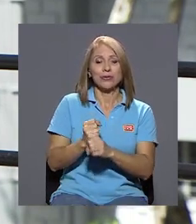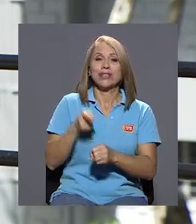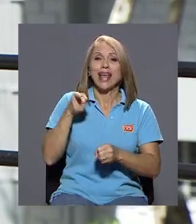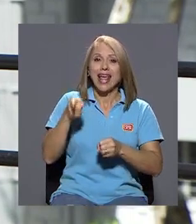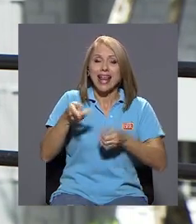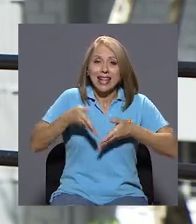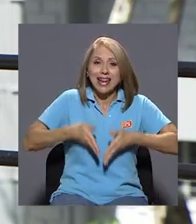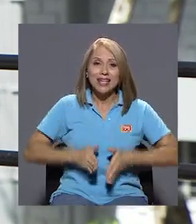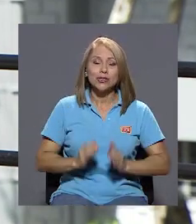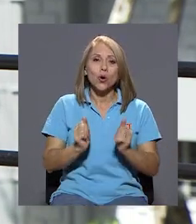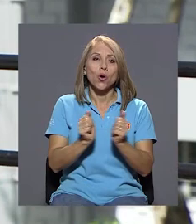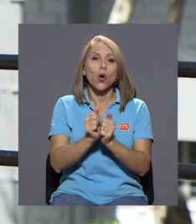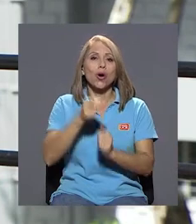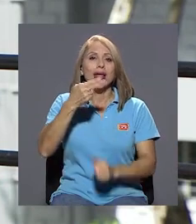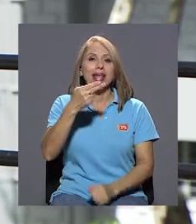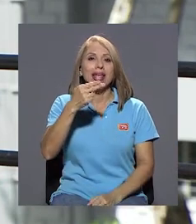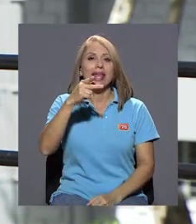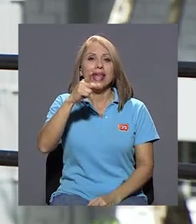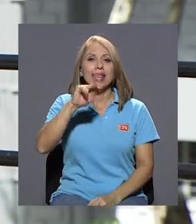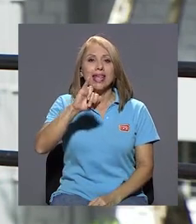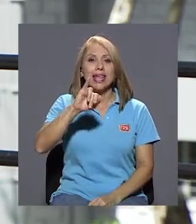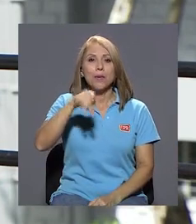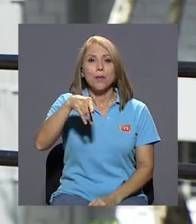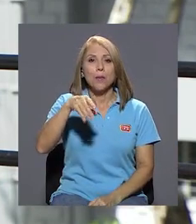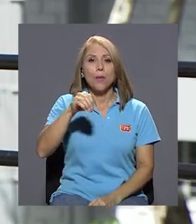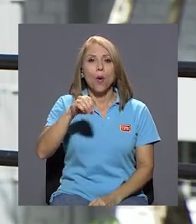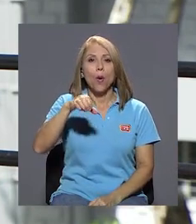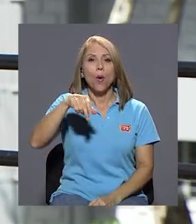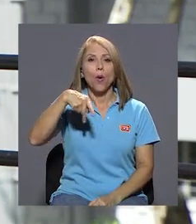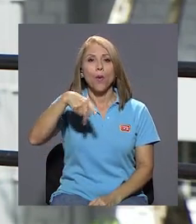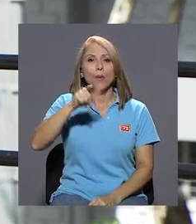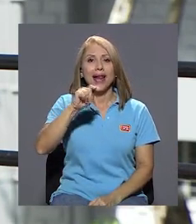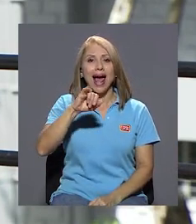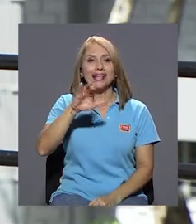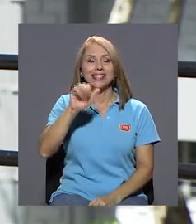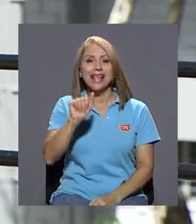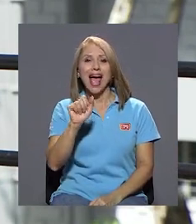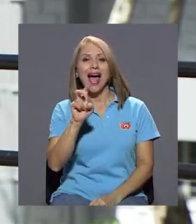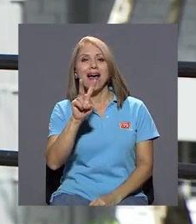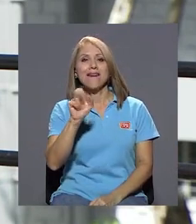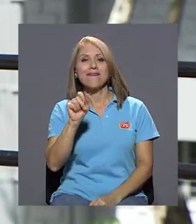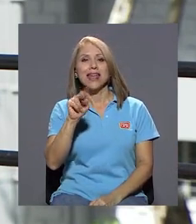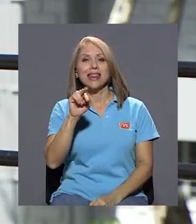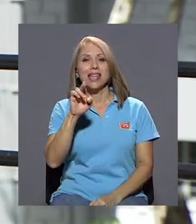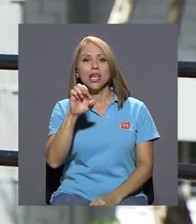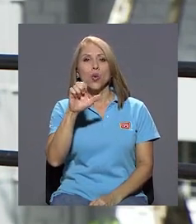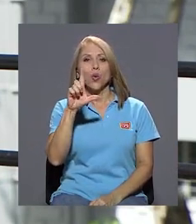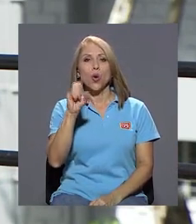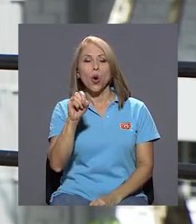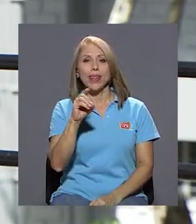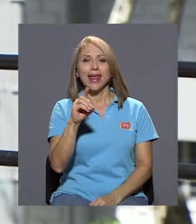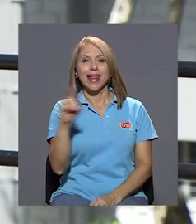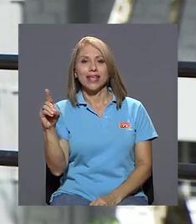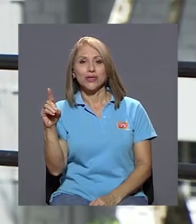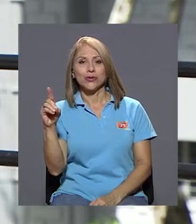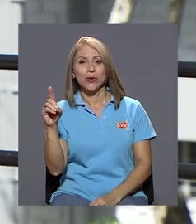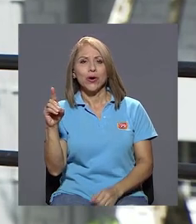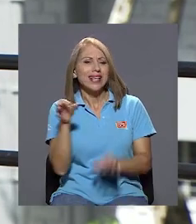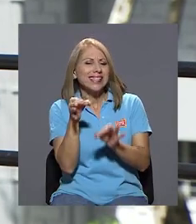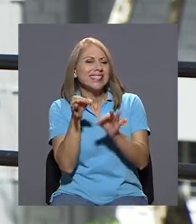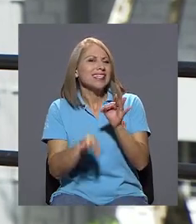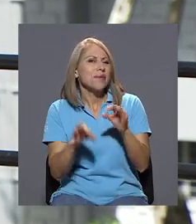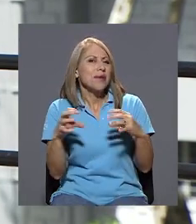que nació con hipoplasia al ventrículo derecho. En palabras simples, podría decir que no se le